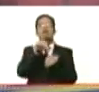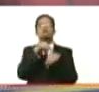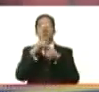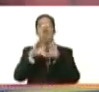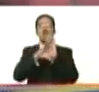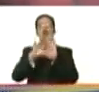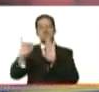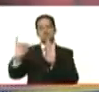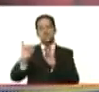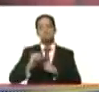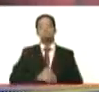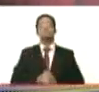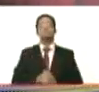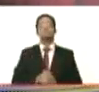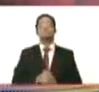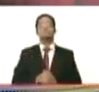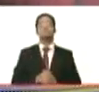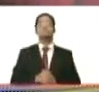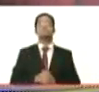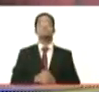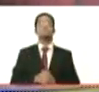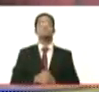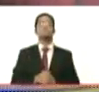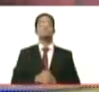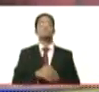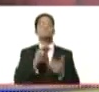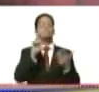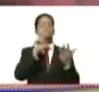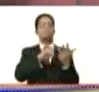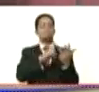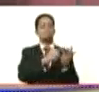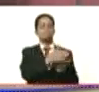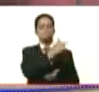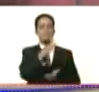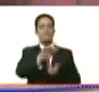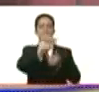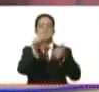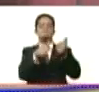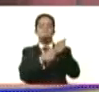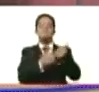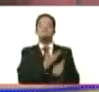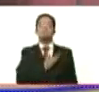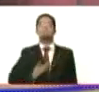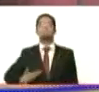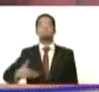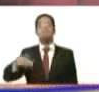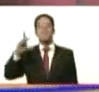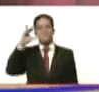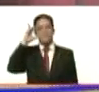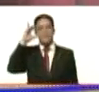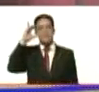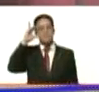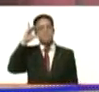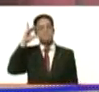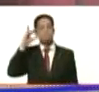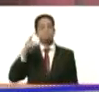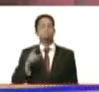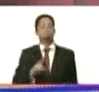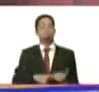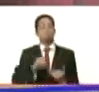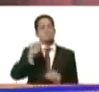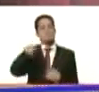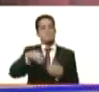Constituyente. Querida hermana vicepresidenta Delcy Eloína y demás